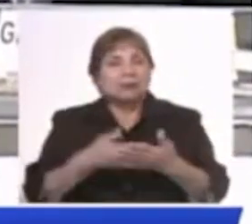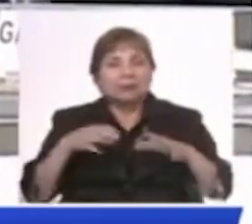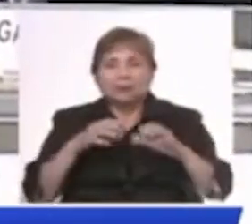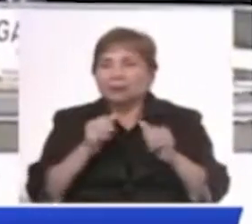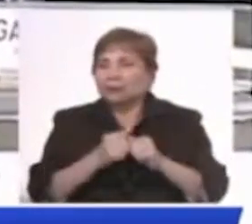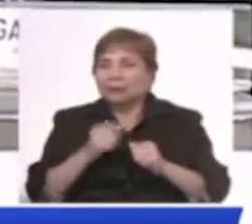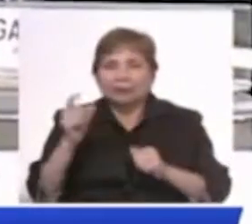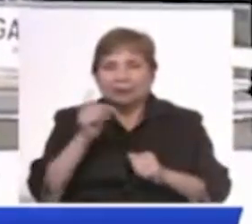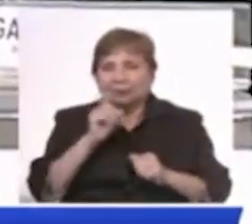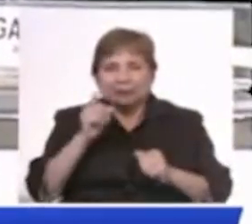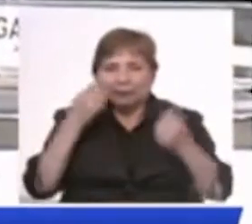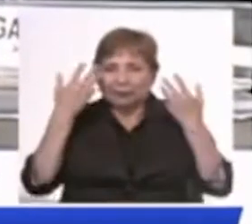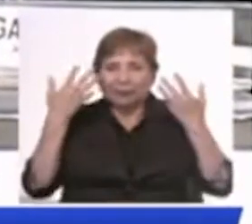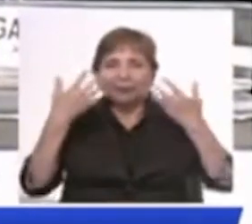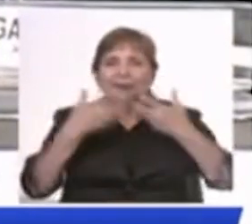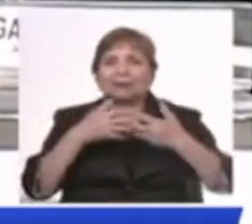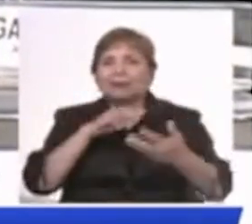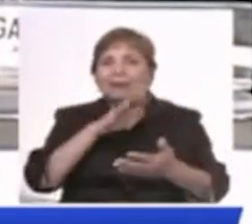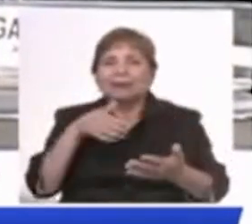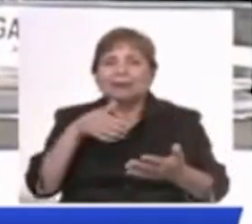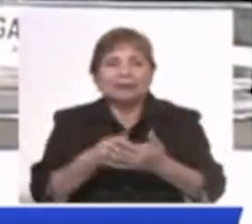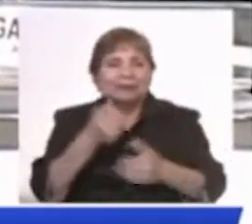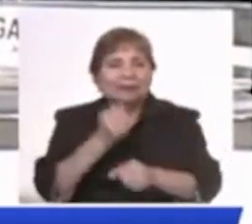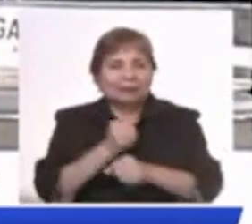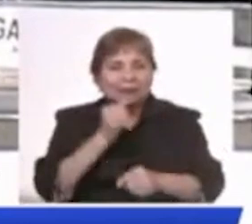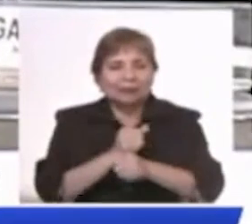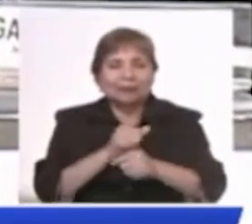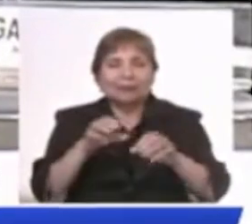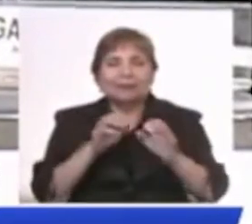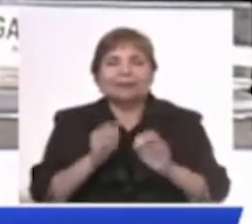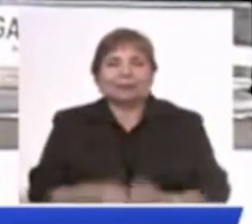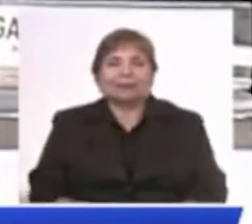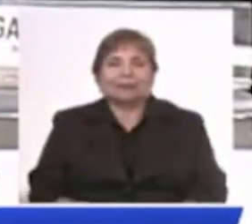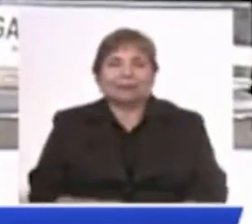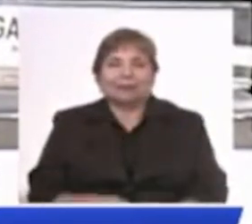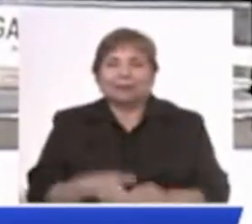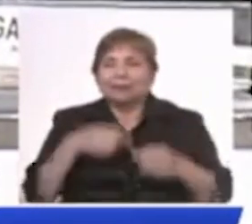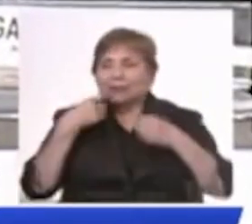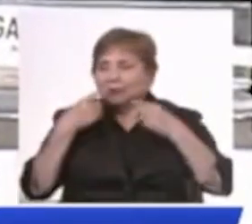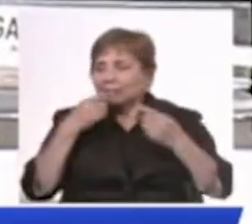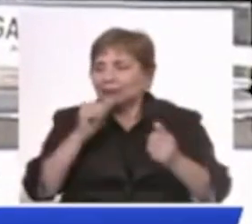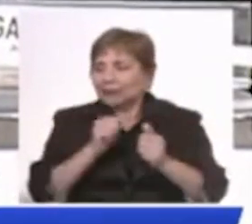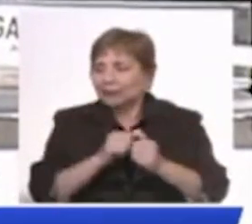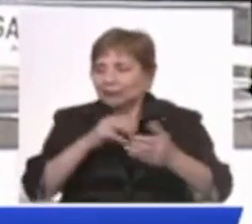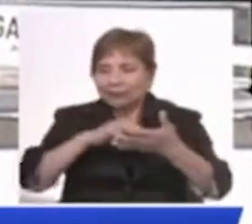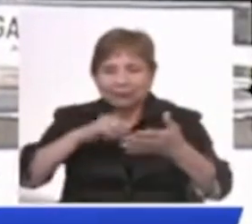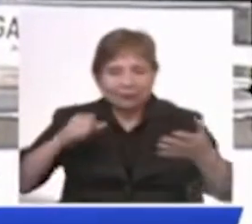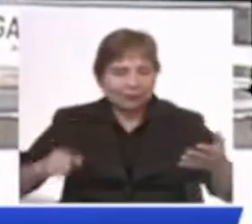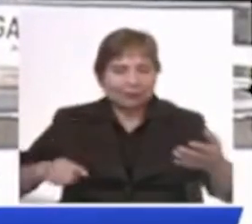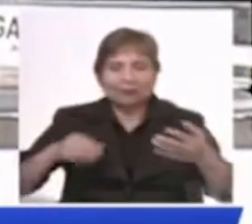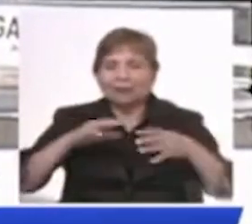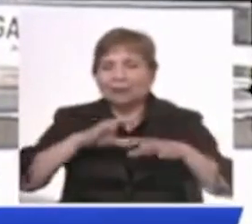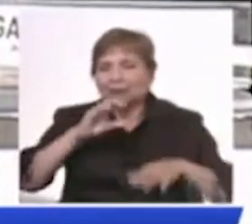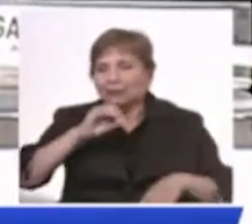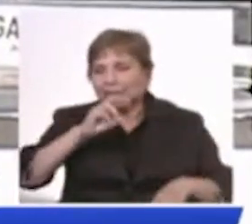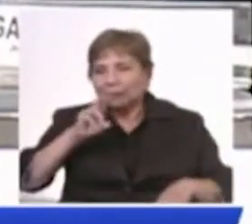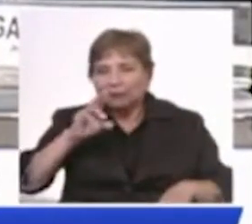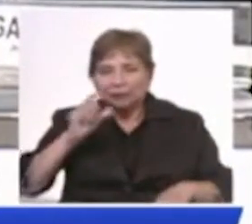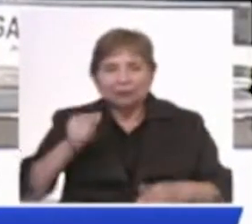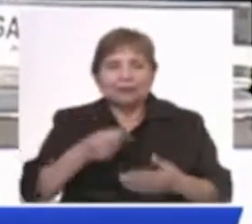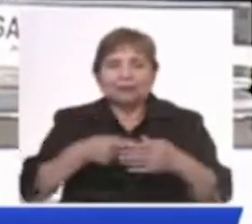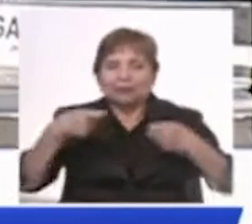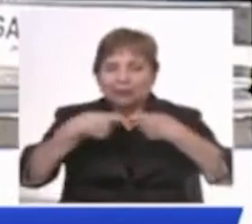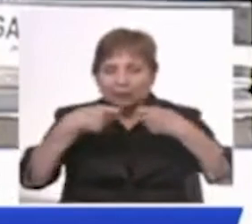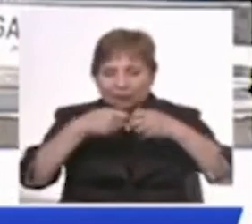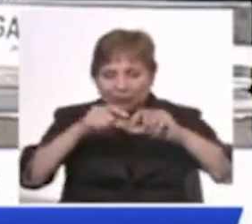eso, no consideró todos los trabajos complementarios que manifesté, es decir, el retiro de los curules, el retiro de los